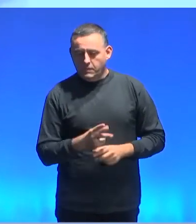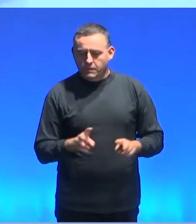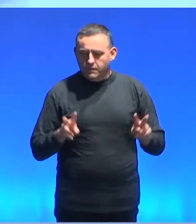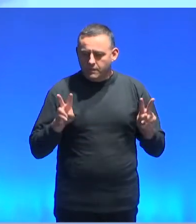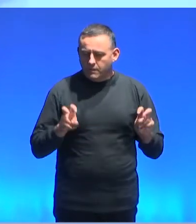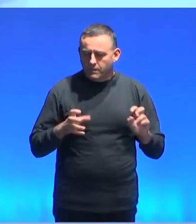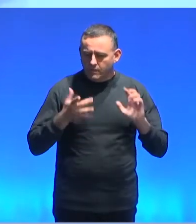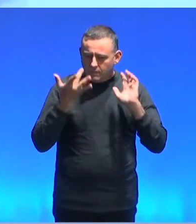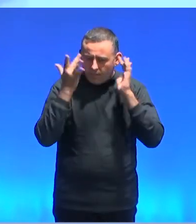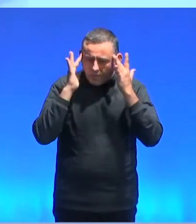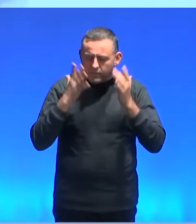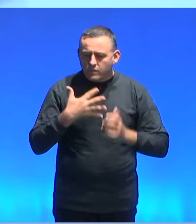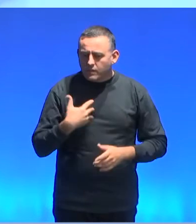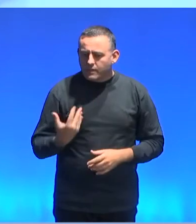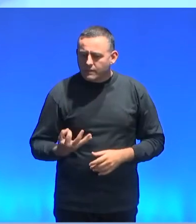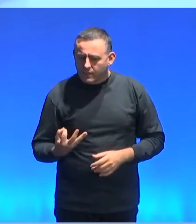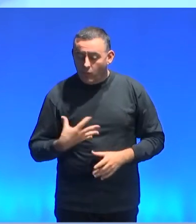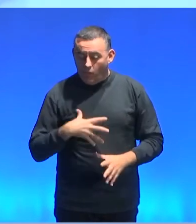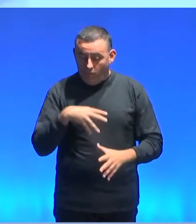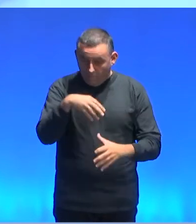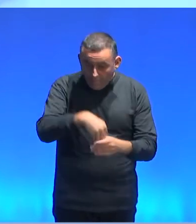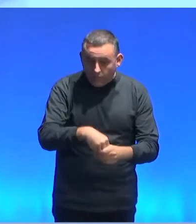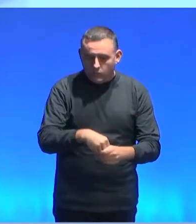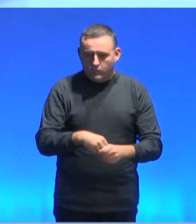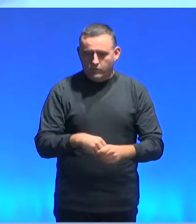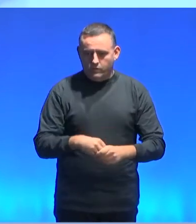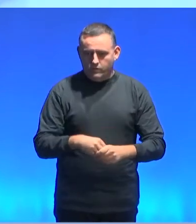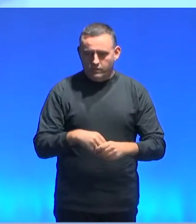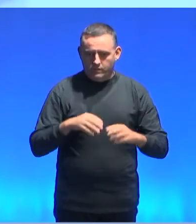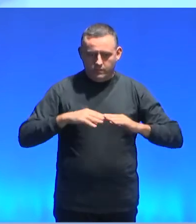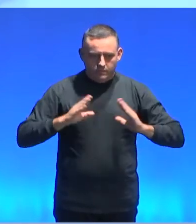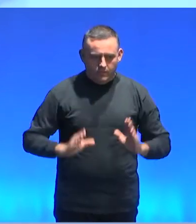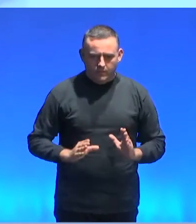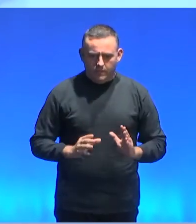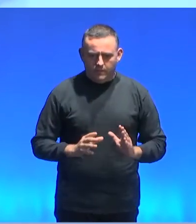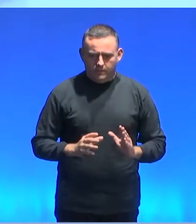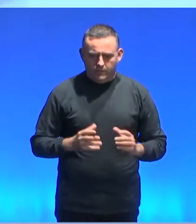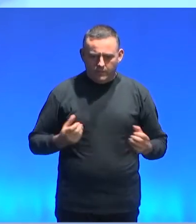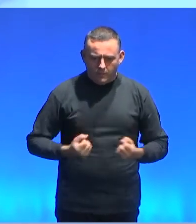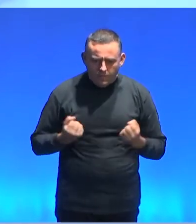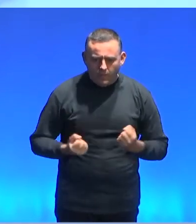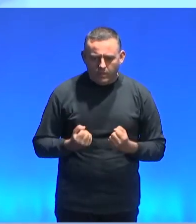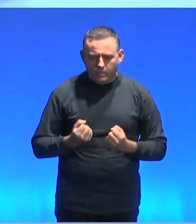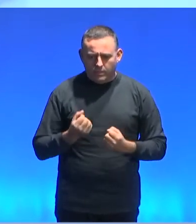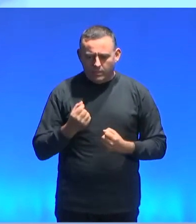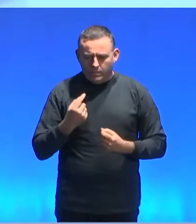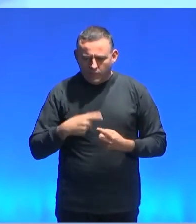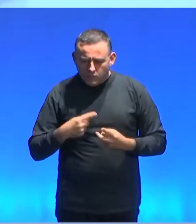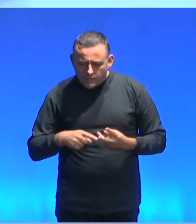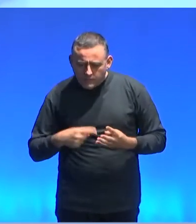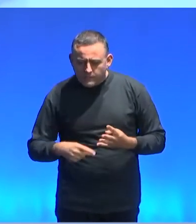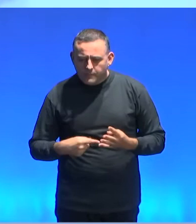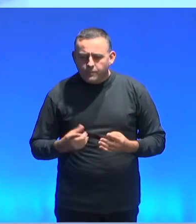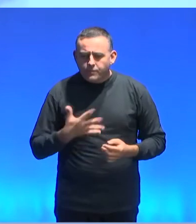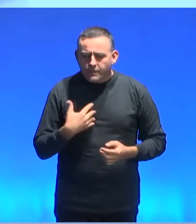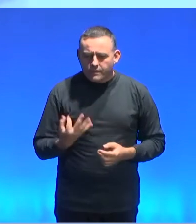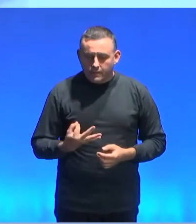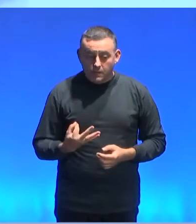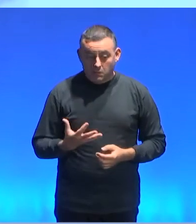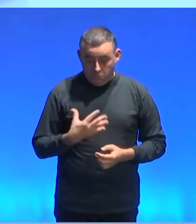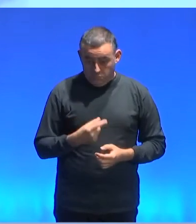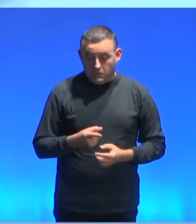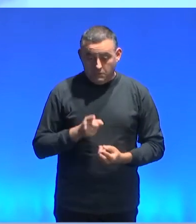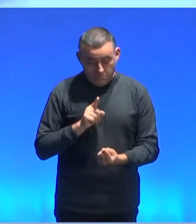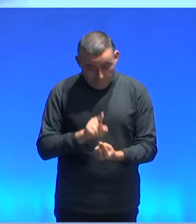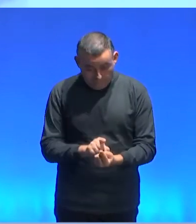quieren de verdad en la falla que después van a quemar? Entendiendo esta visión que nos ha dado Tonucci de